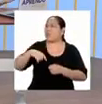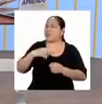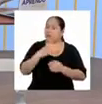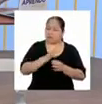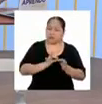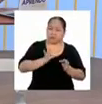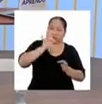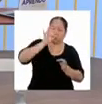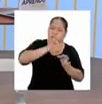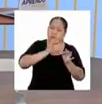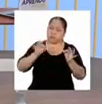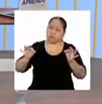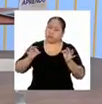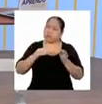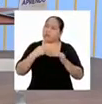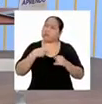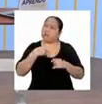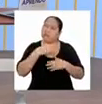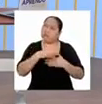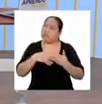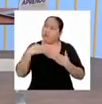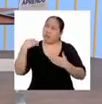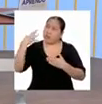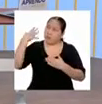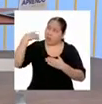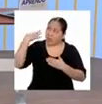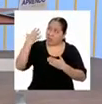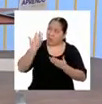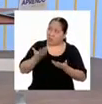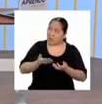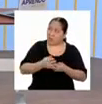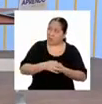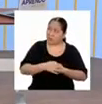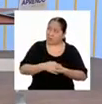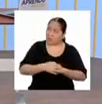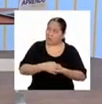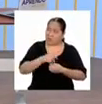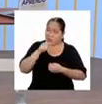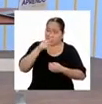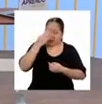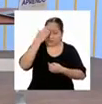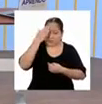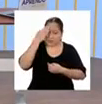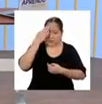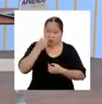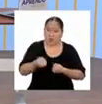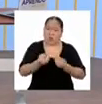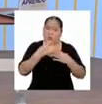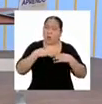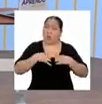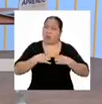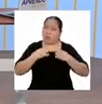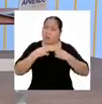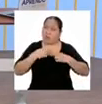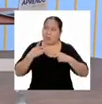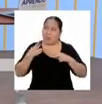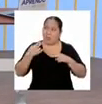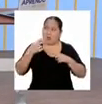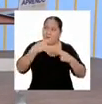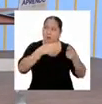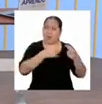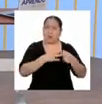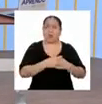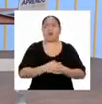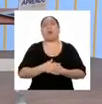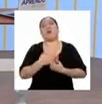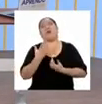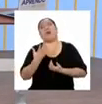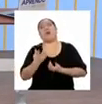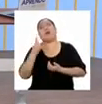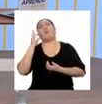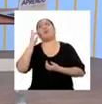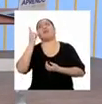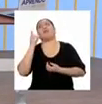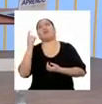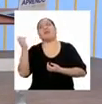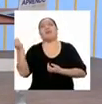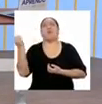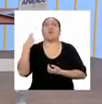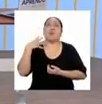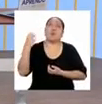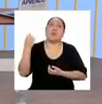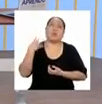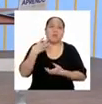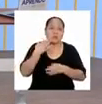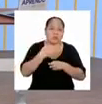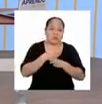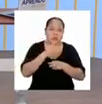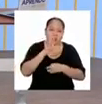hacer todas las operaciones que hicimos más temprano para saber cuánta tela cortar. Ay, profe, me hubiera dado